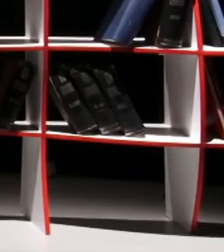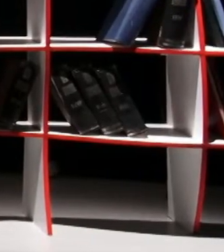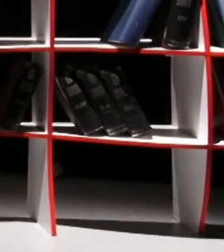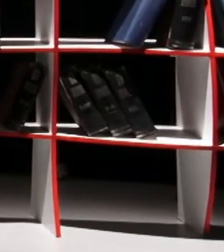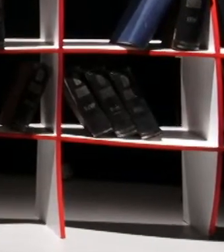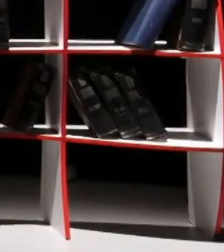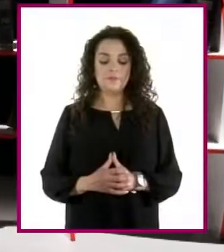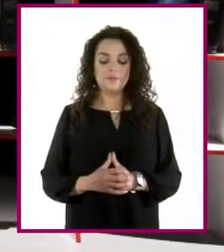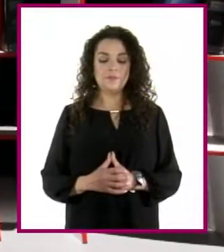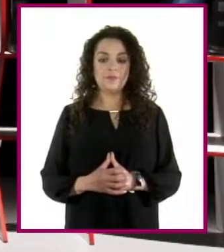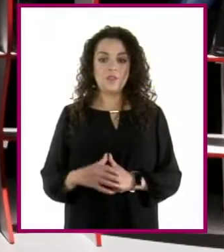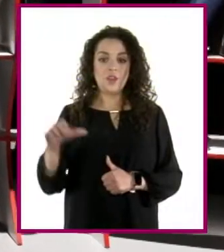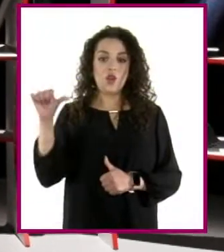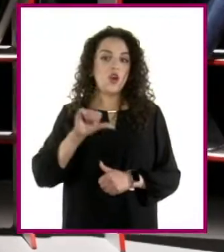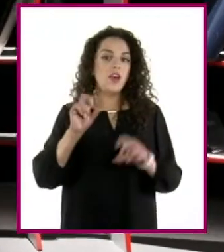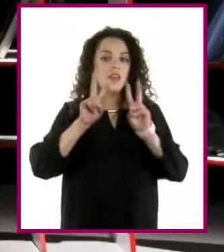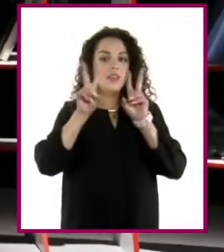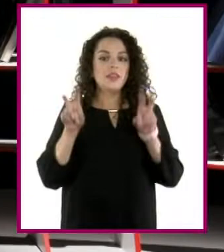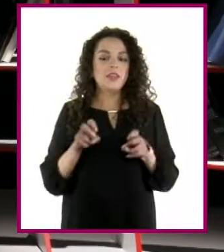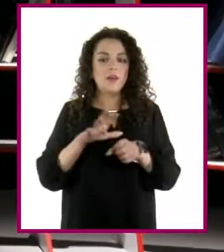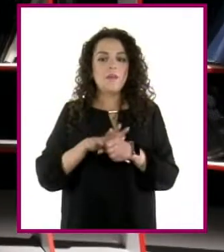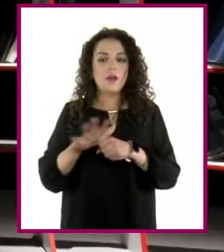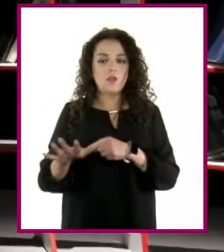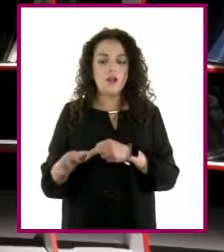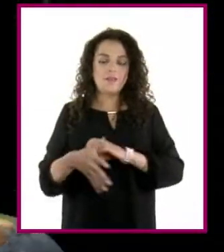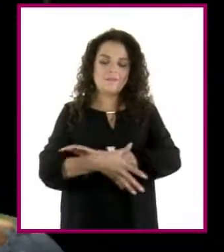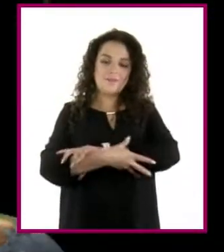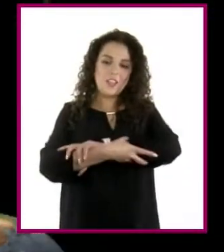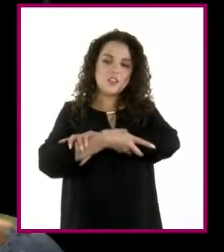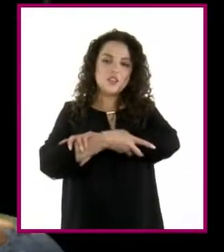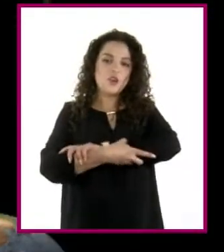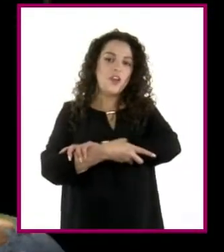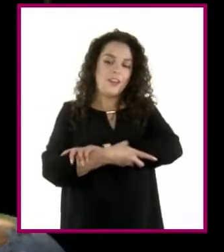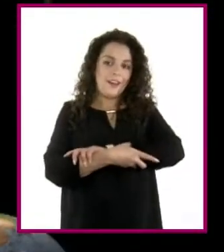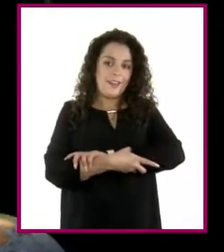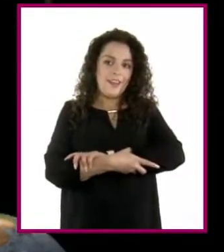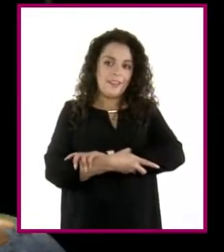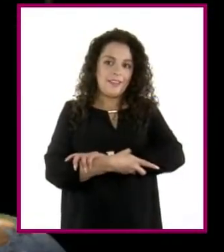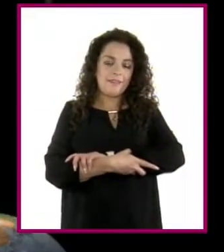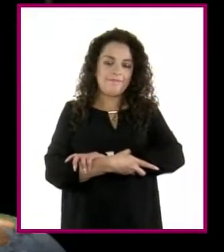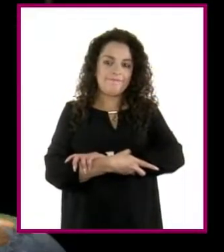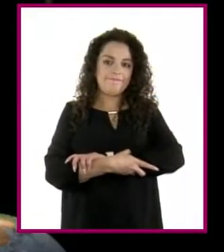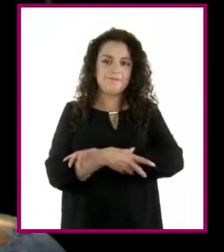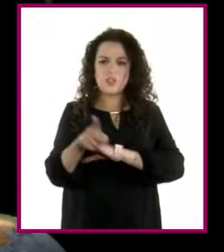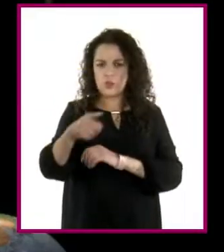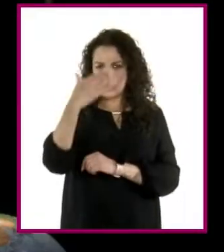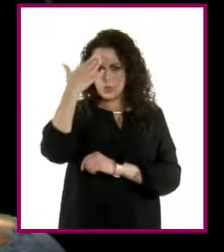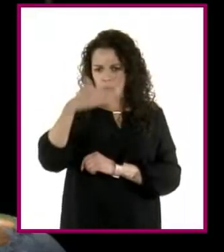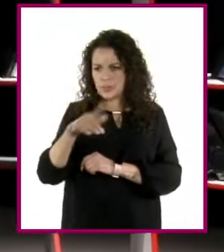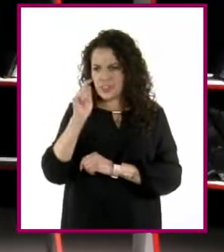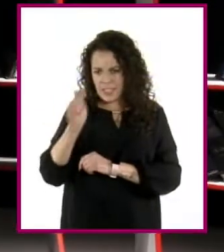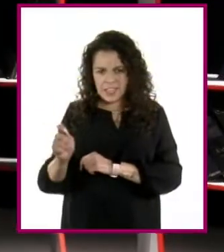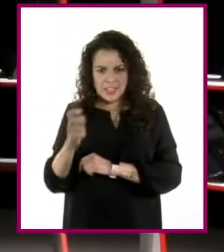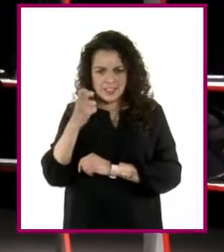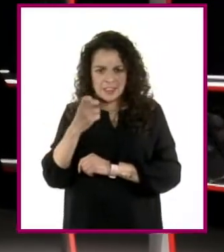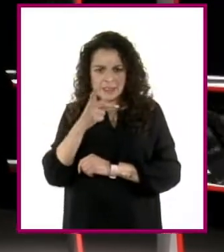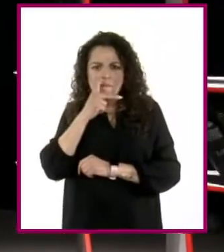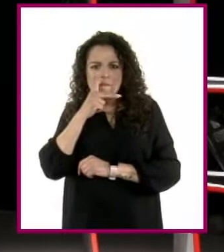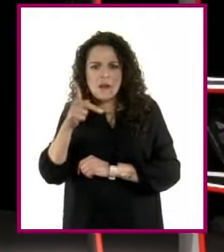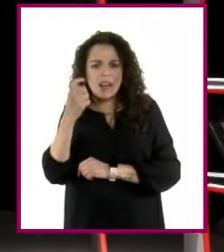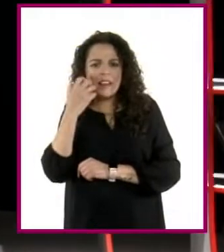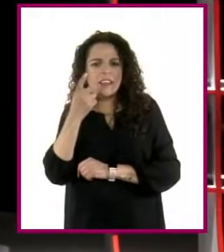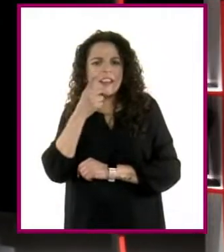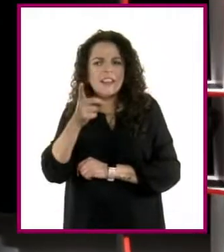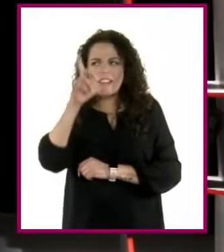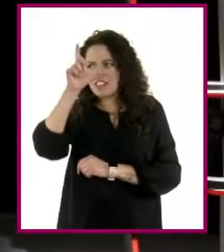El tema del programa de hoy es la solidaridad. Apuesto que sabes qué significa esta palabra. Pero